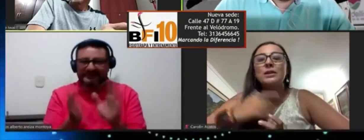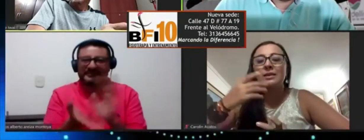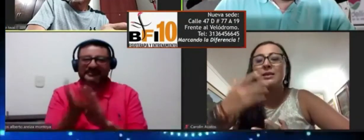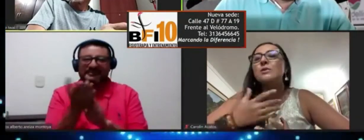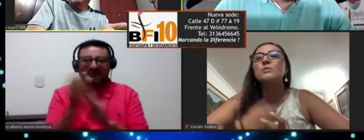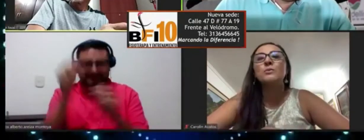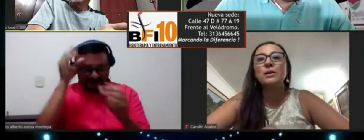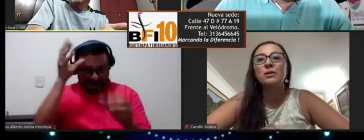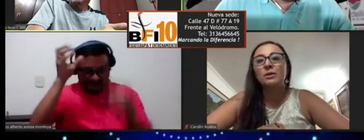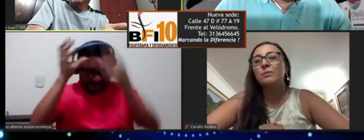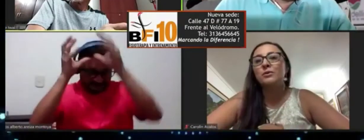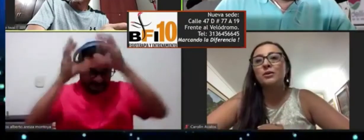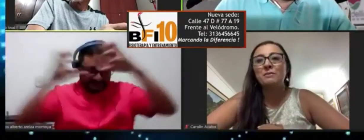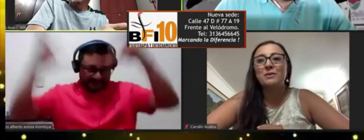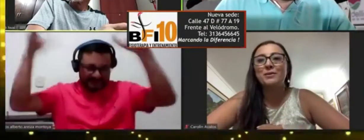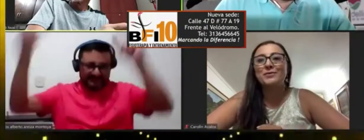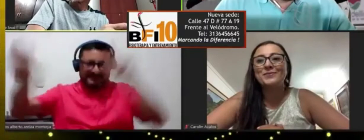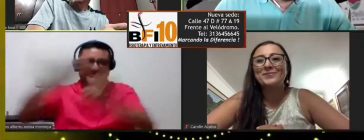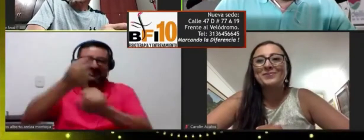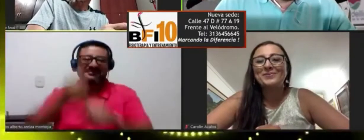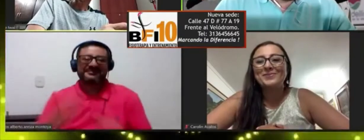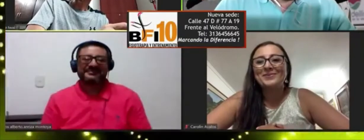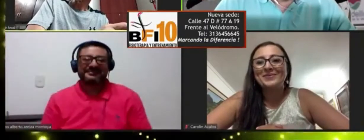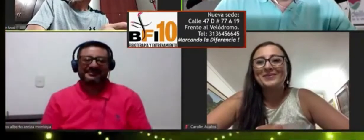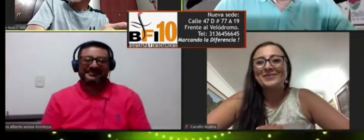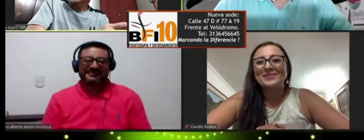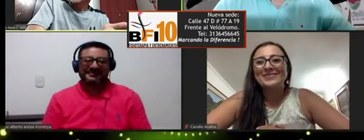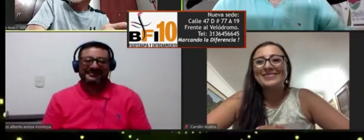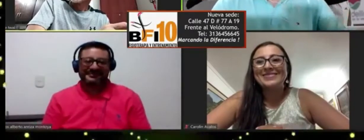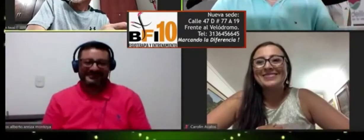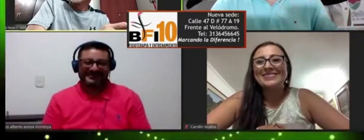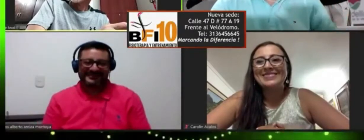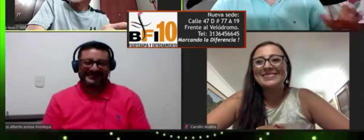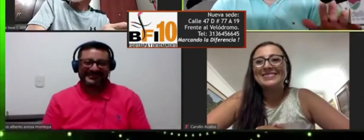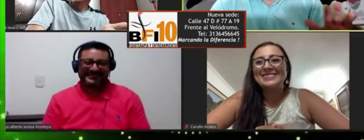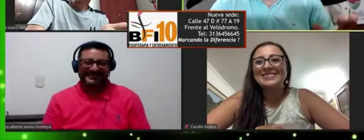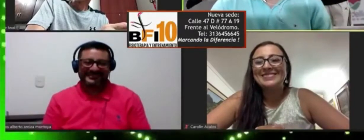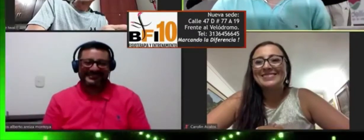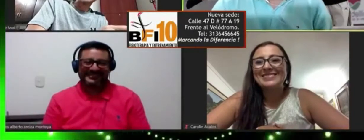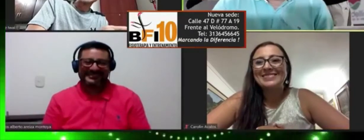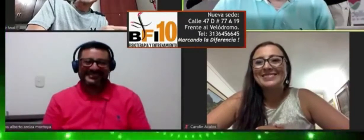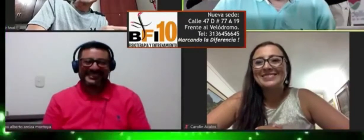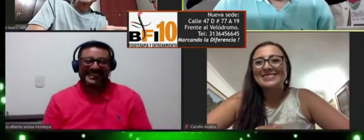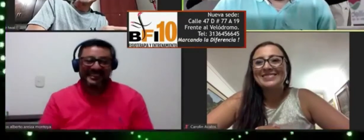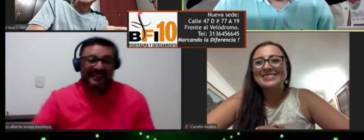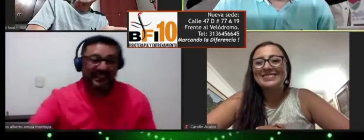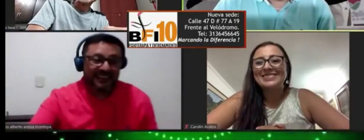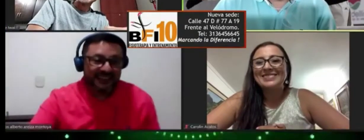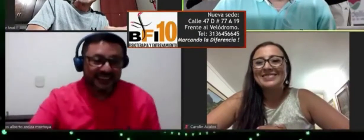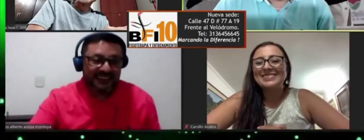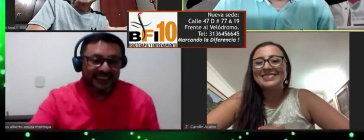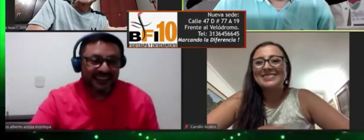de tener un pupilo campeón olímpico. Muchas gracias. Carlos, ¿quiere decir algo?